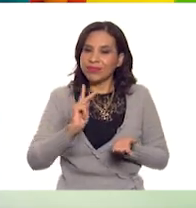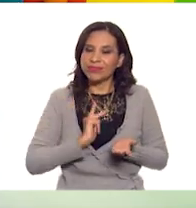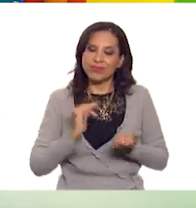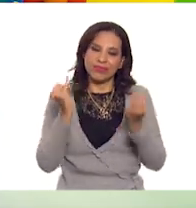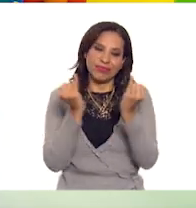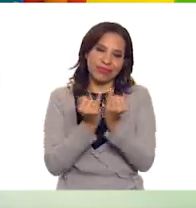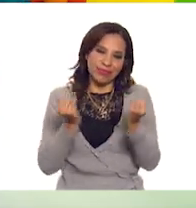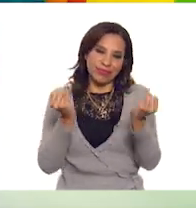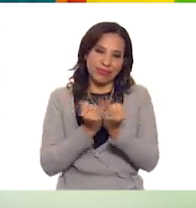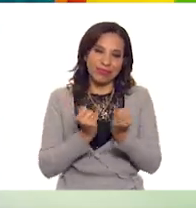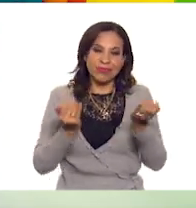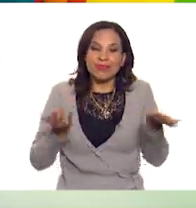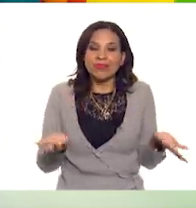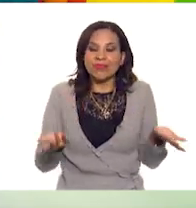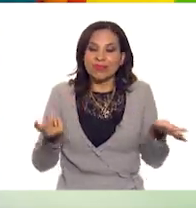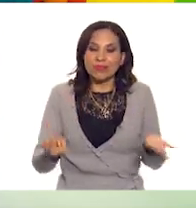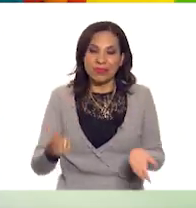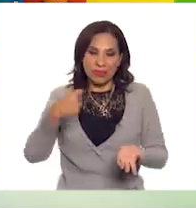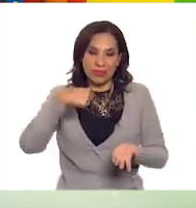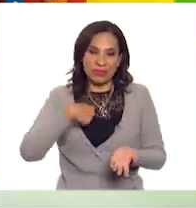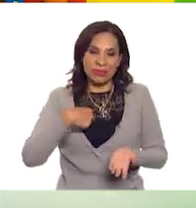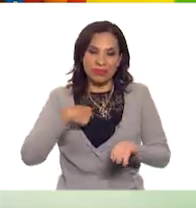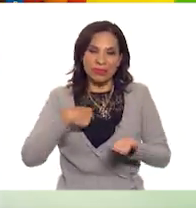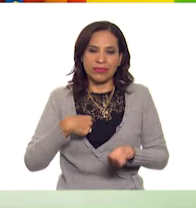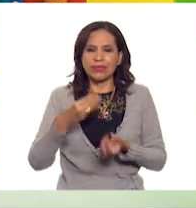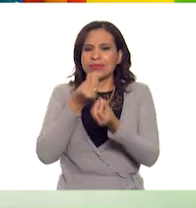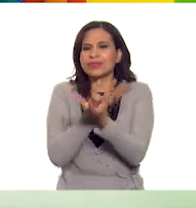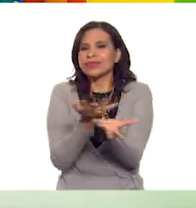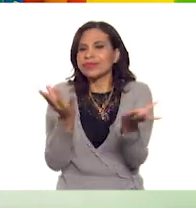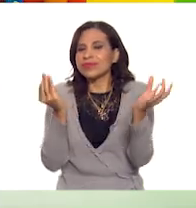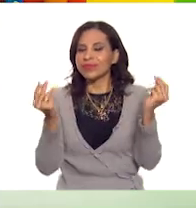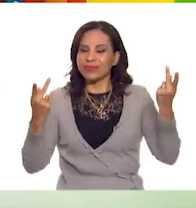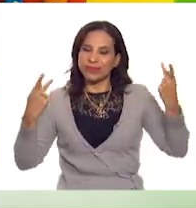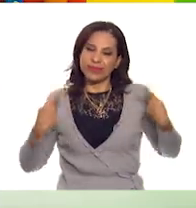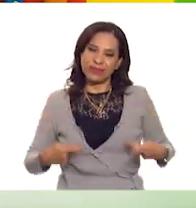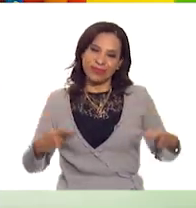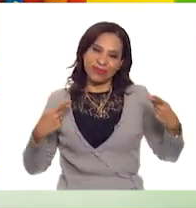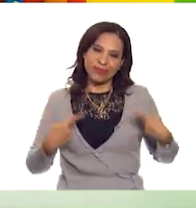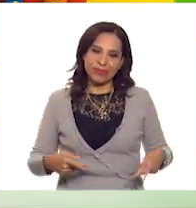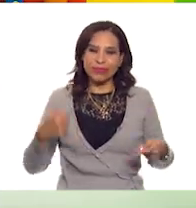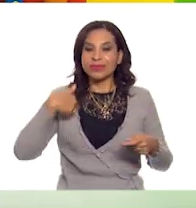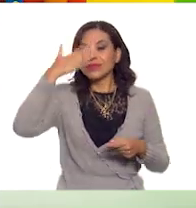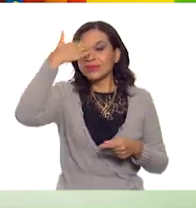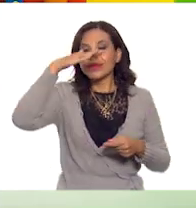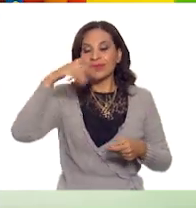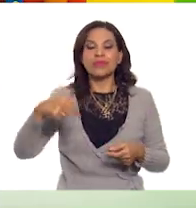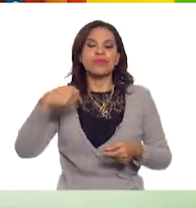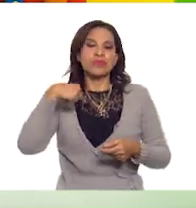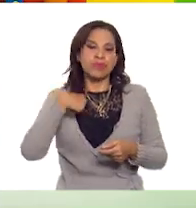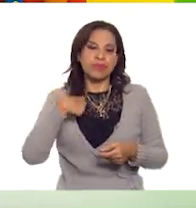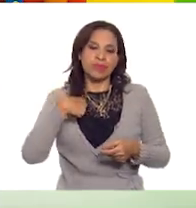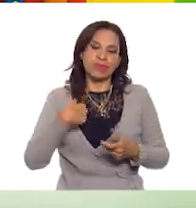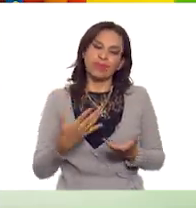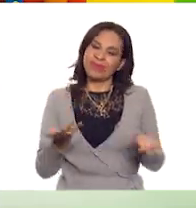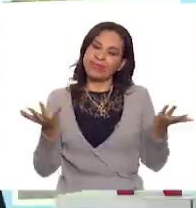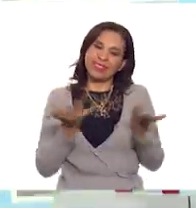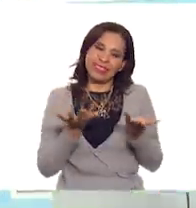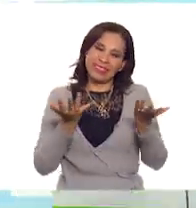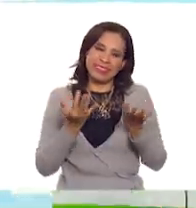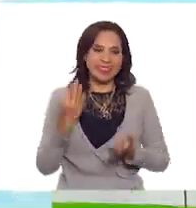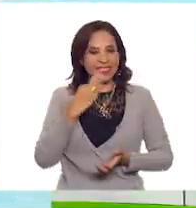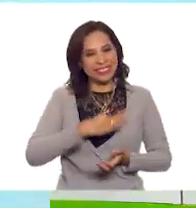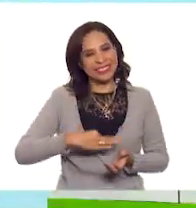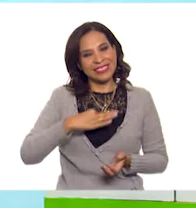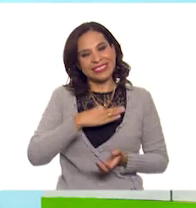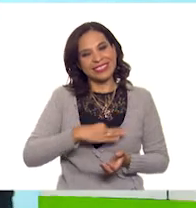ti. Y así soy yo, y entre tanta gente ser quien soy me hace